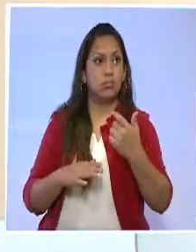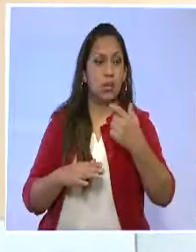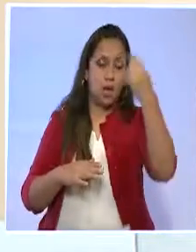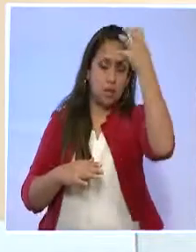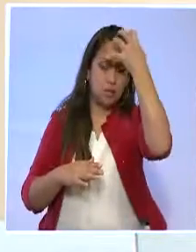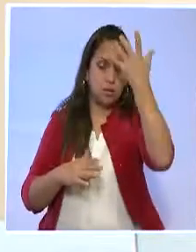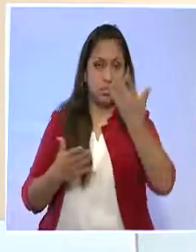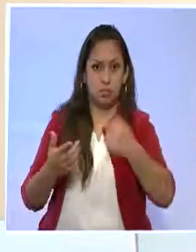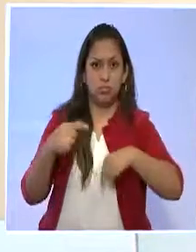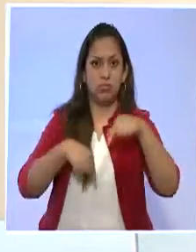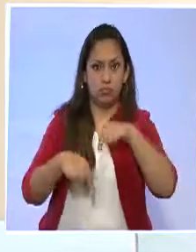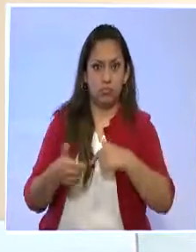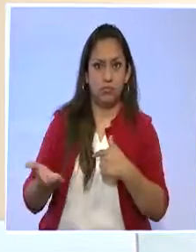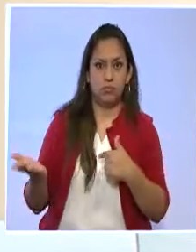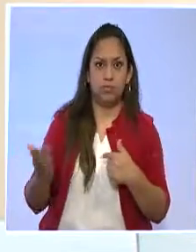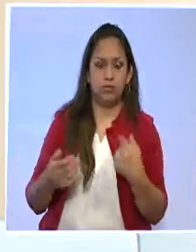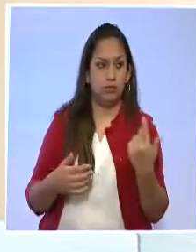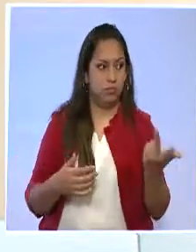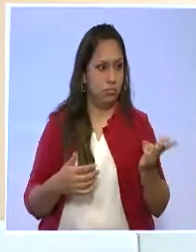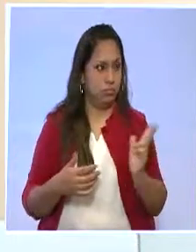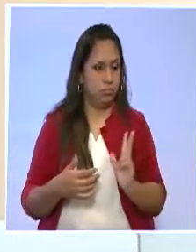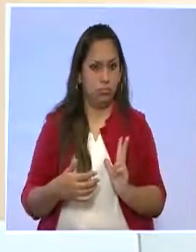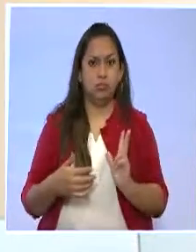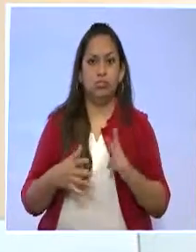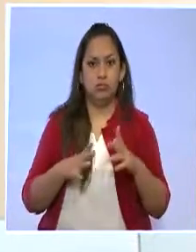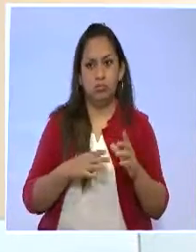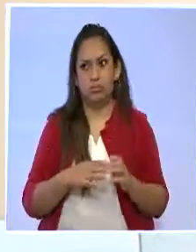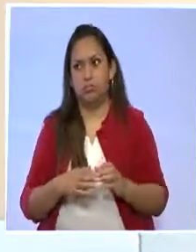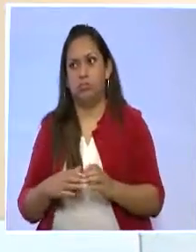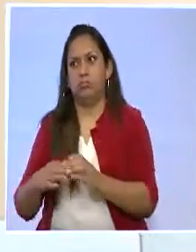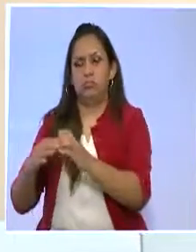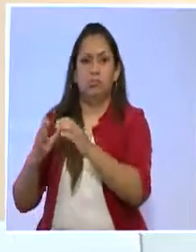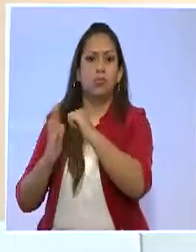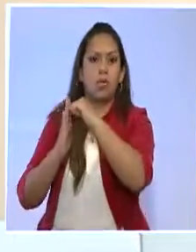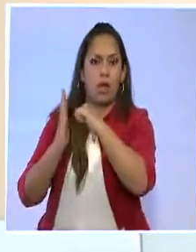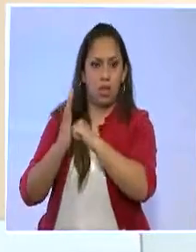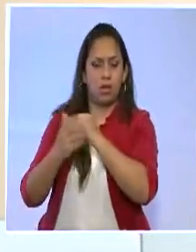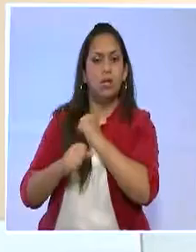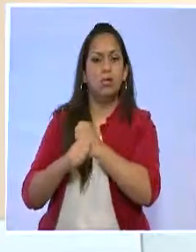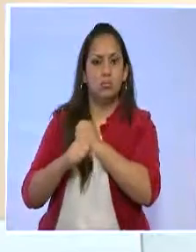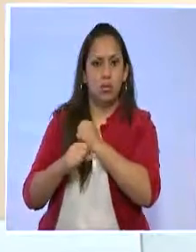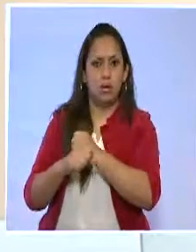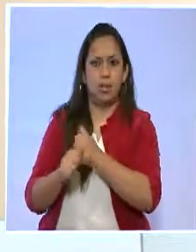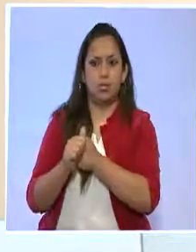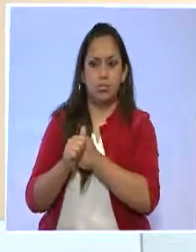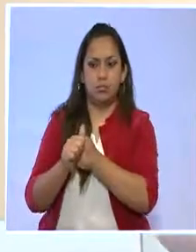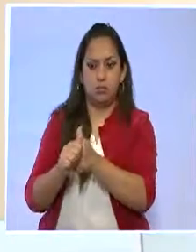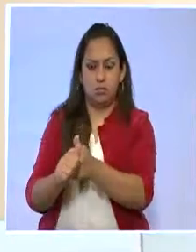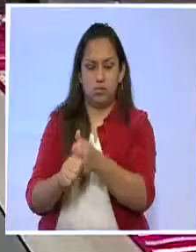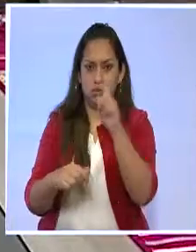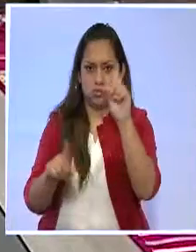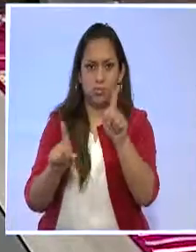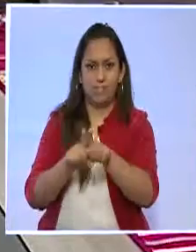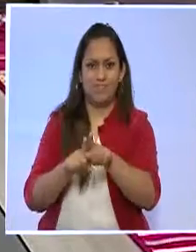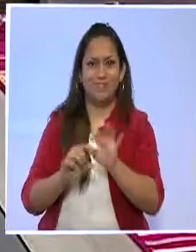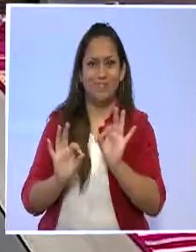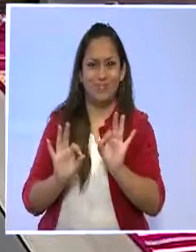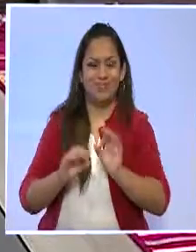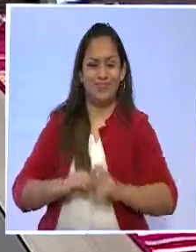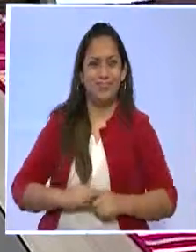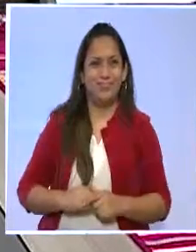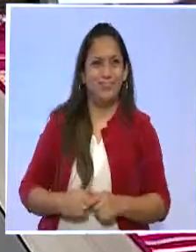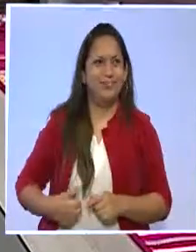sus pares en ambos países pues ellos ya quedaron en una agenda de trabajo para darle seguimiento a los acuerdos que habíamos llegado el toque y bueno conocer esas